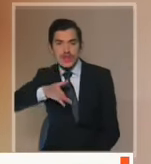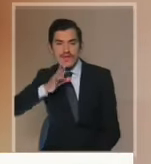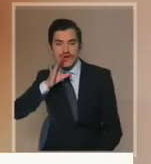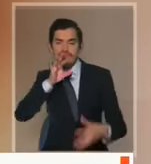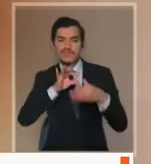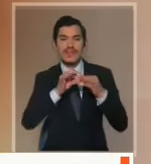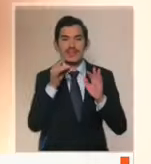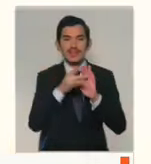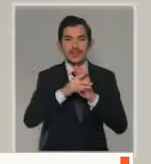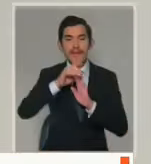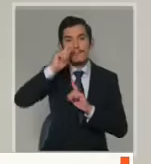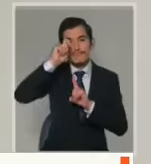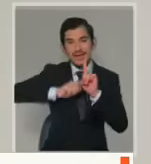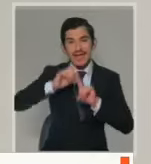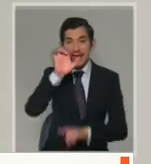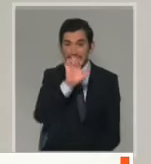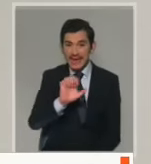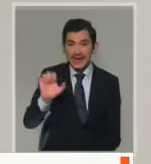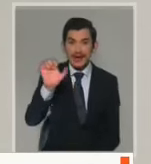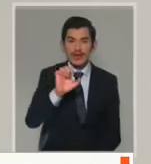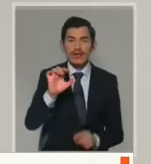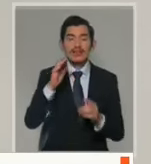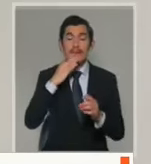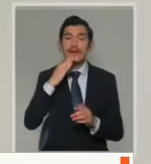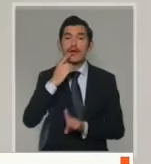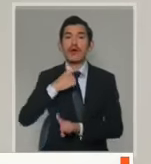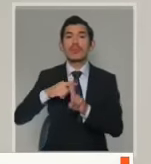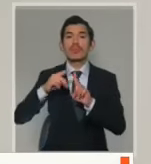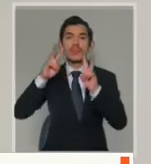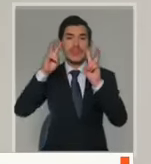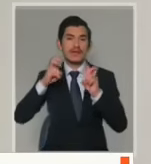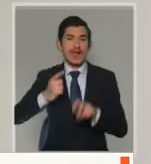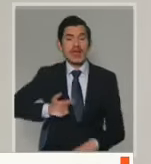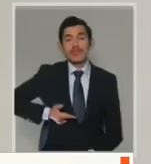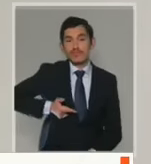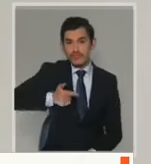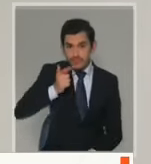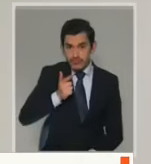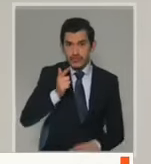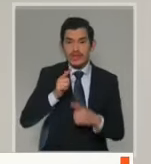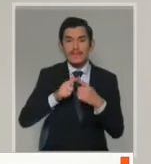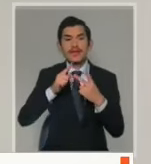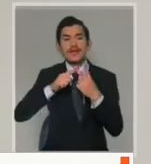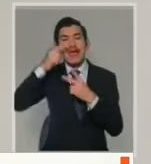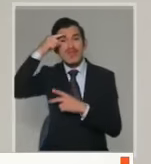el mes de enero, justamente a través también de disparos y